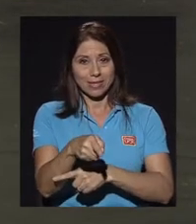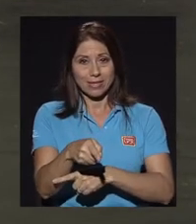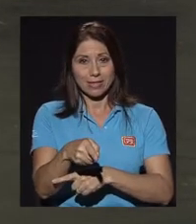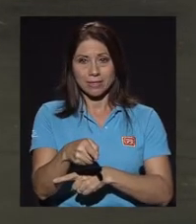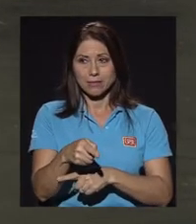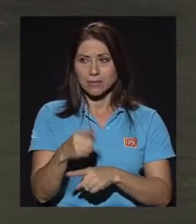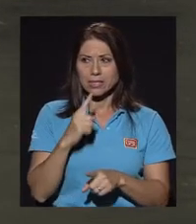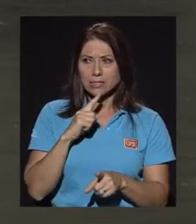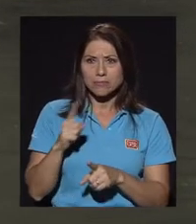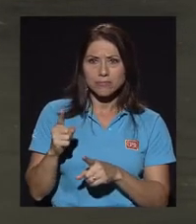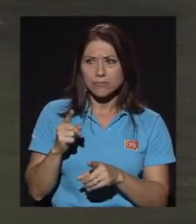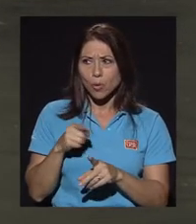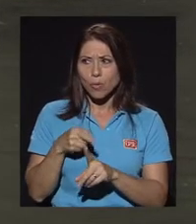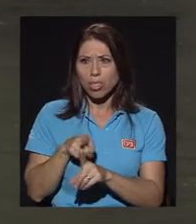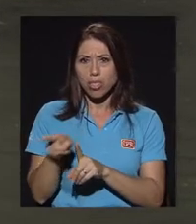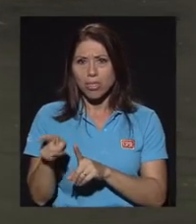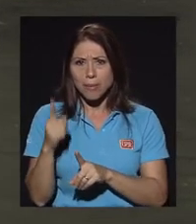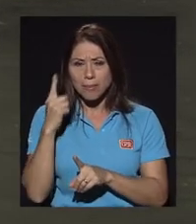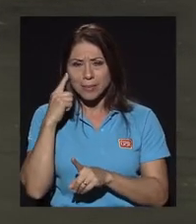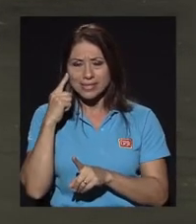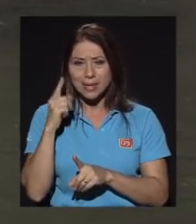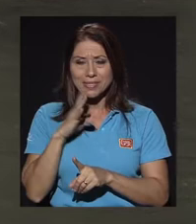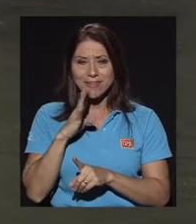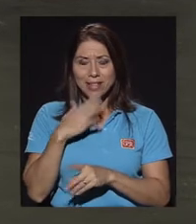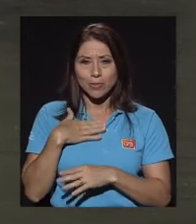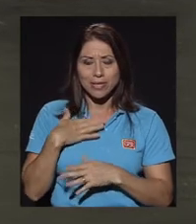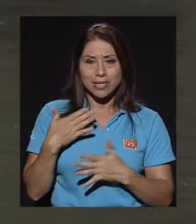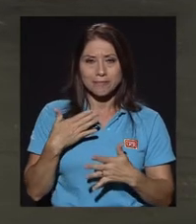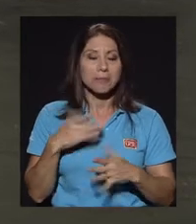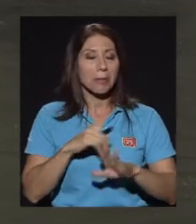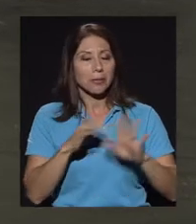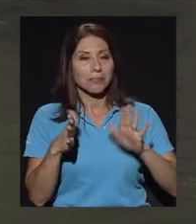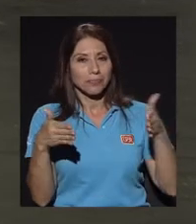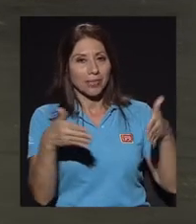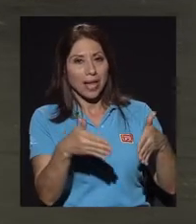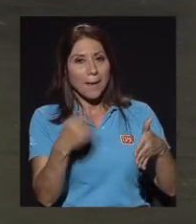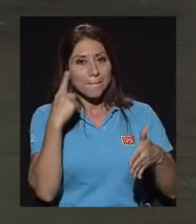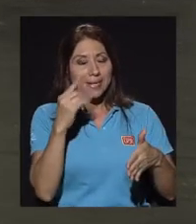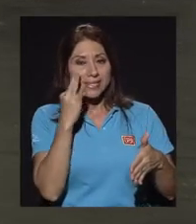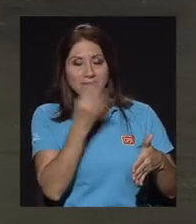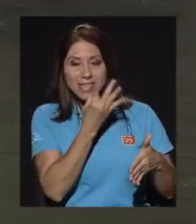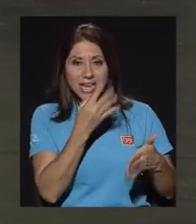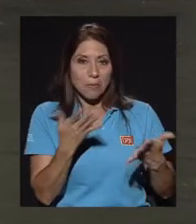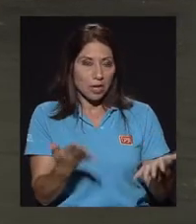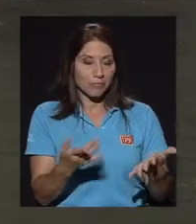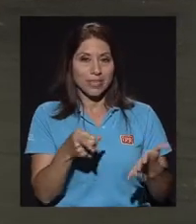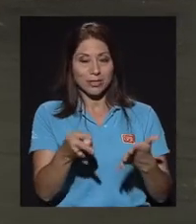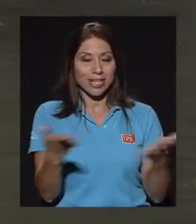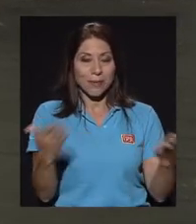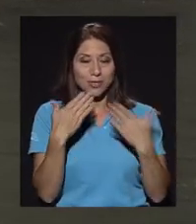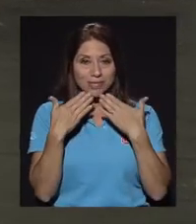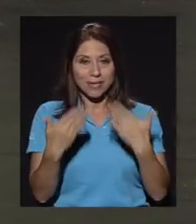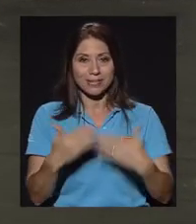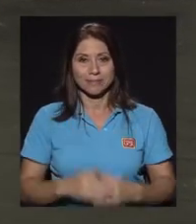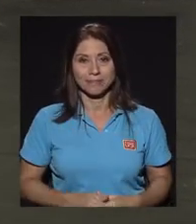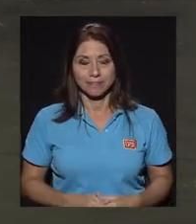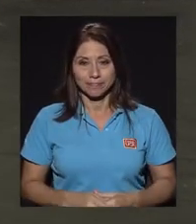pensé que me estaba hablando a mí, para esta finca. Así que bueno, eso sería, y muchísimas